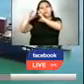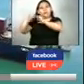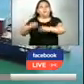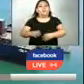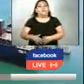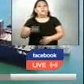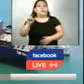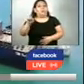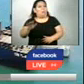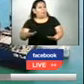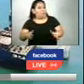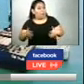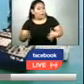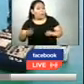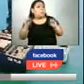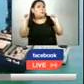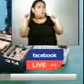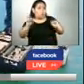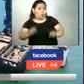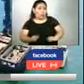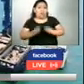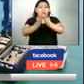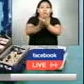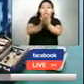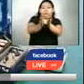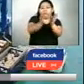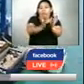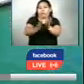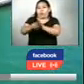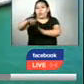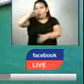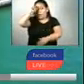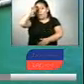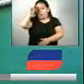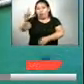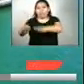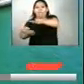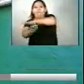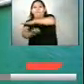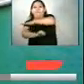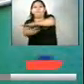iniciativa cuadruplicaría la capacidad de carga y logística de la terminal marítima.